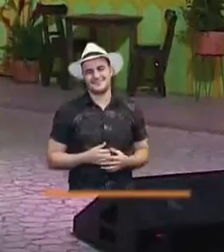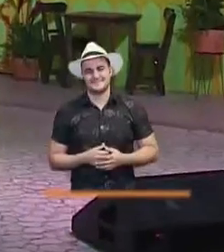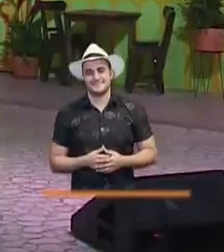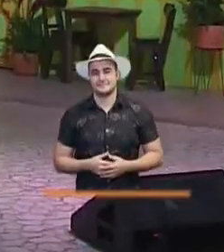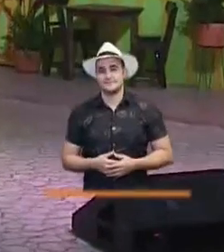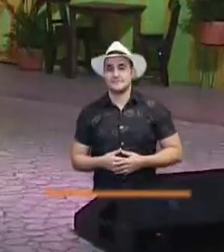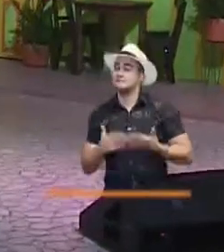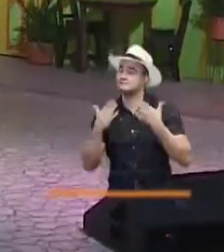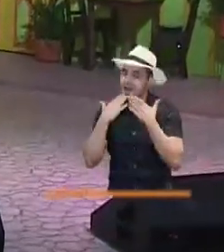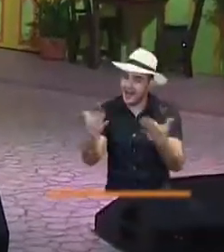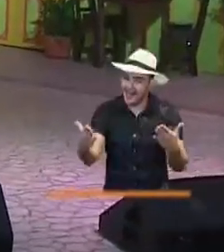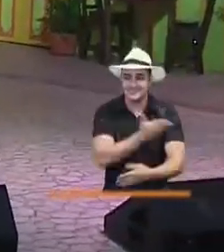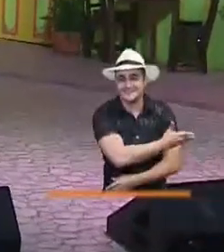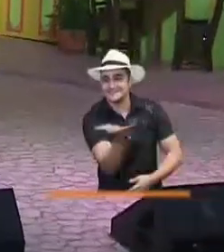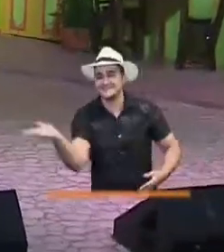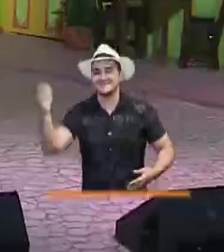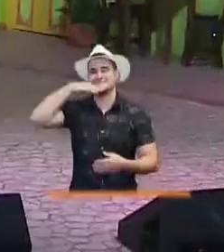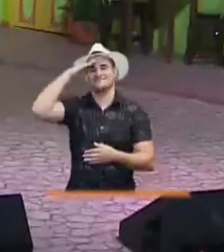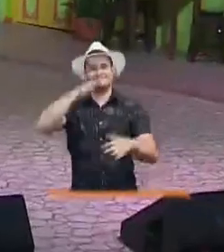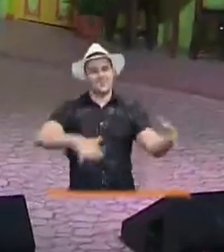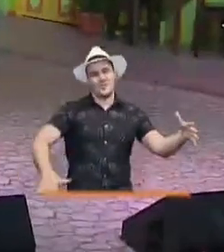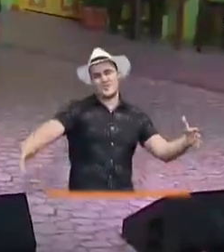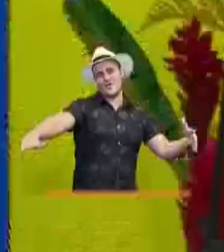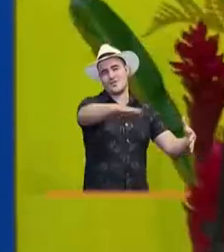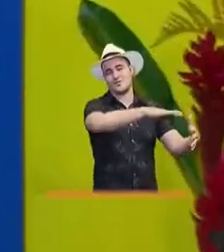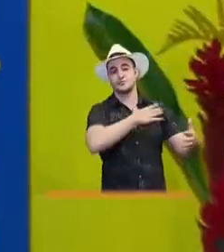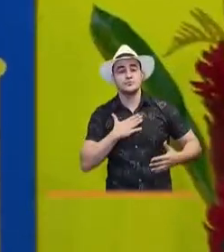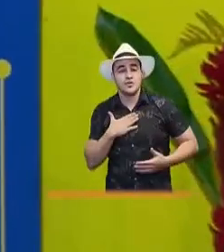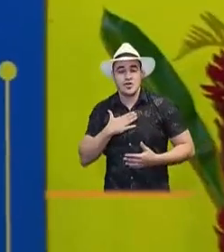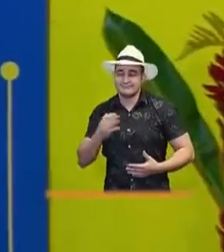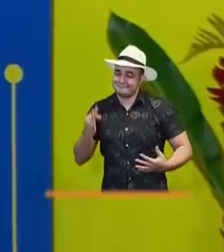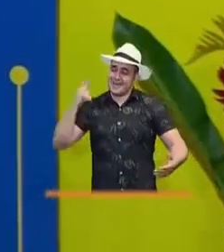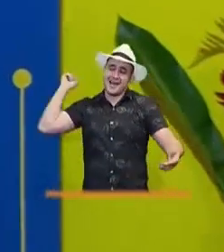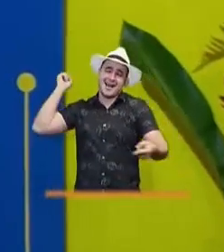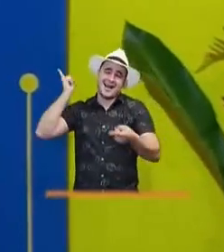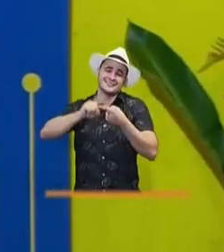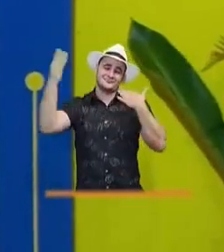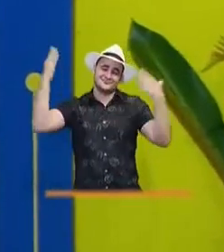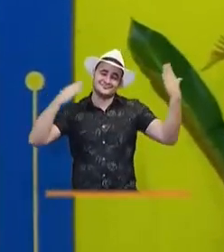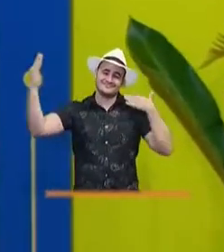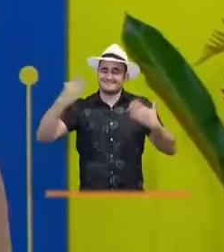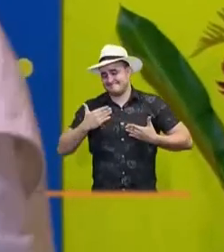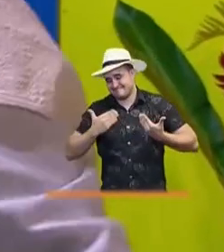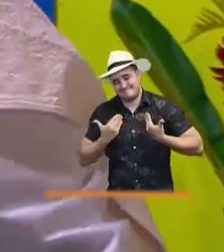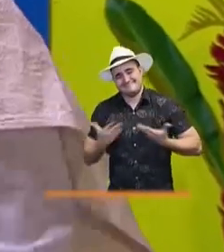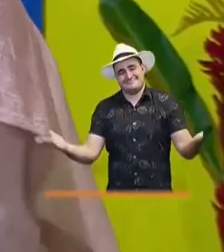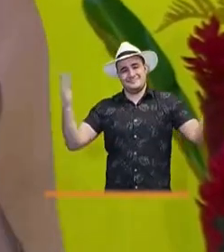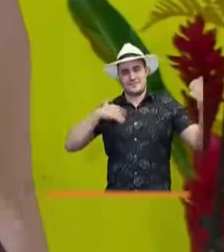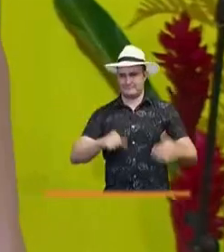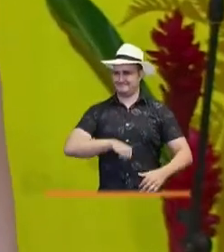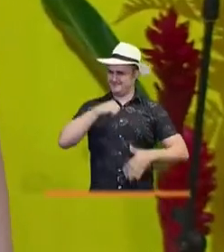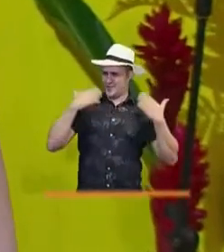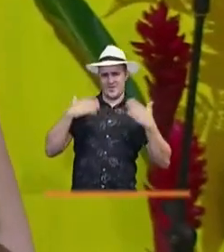Medellín. Muchas gracias, Medellín. Yo que he sido un montañero, qué honor que me